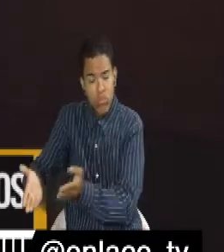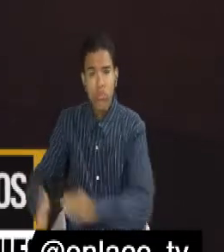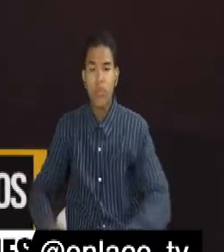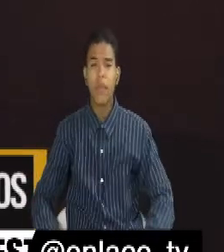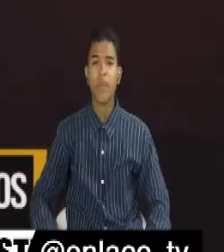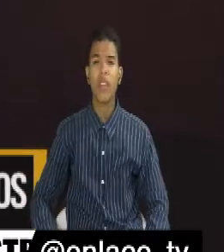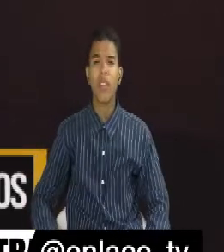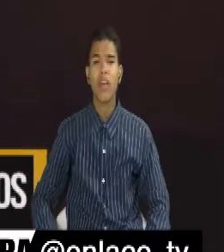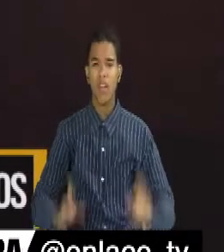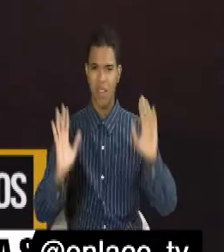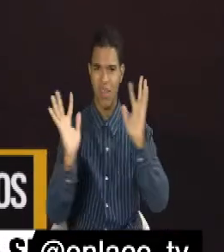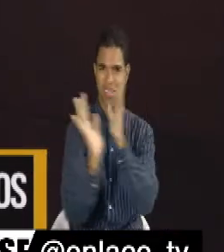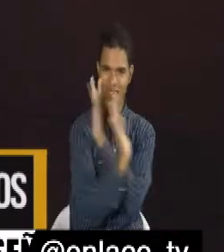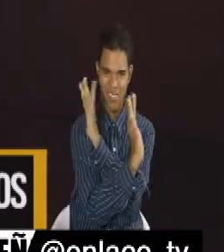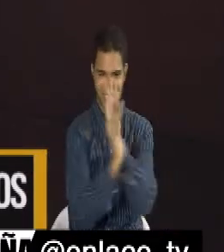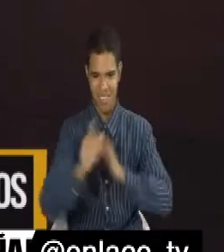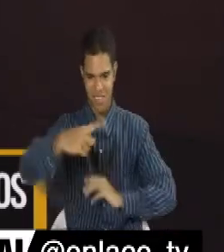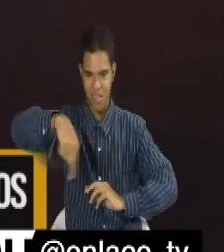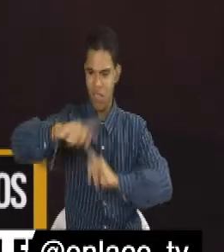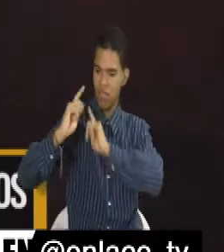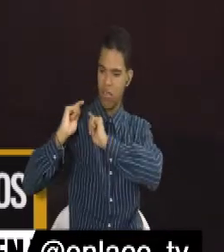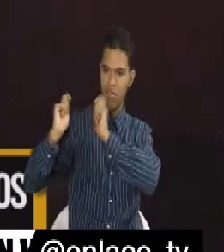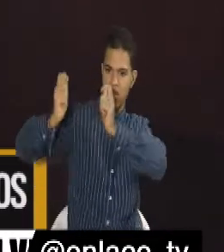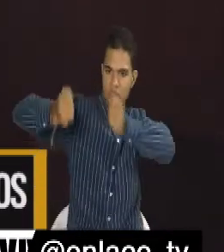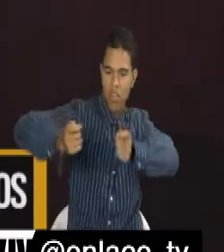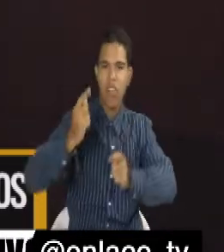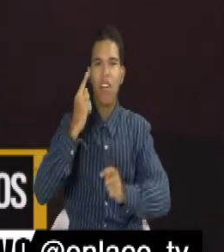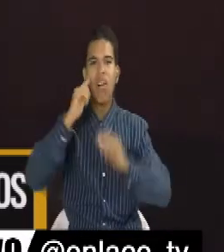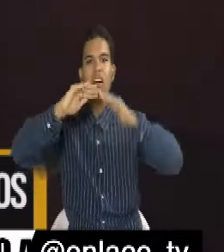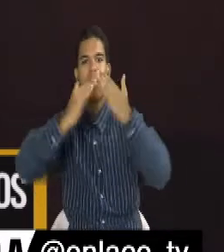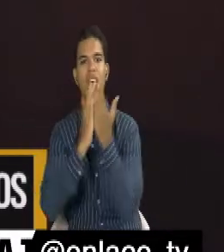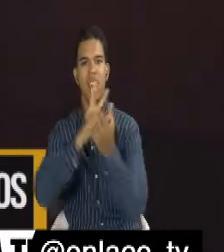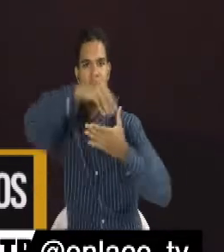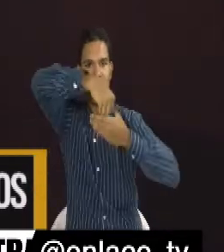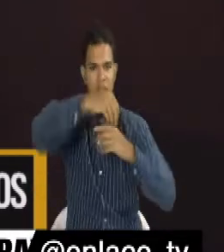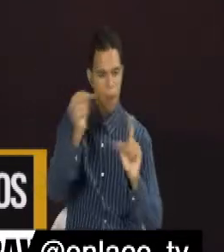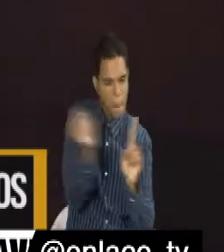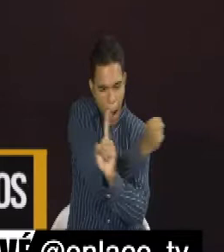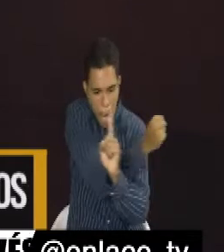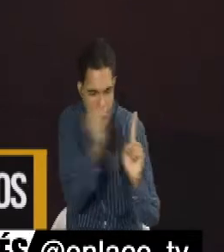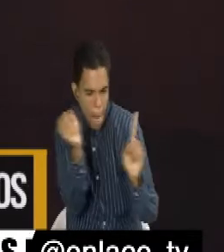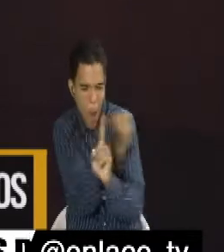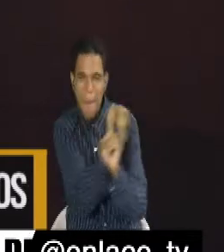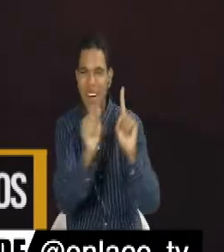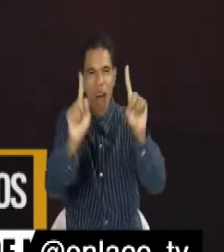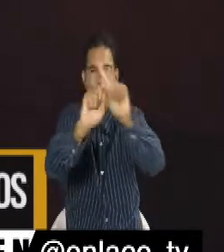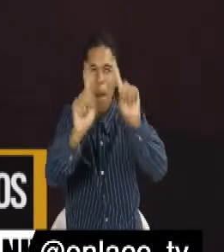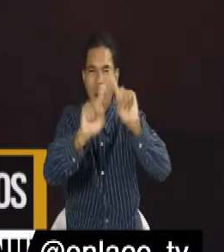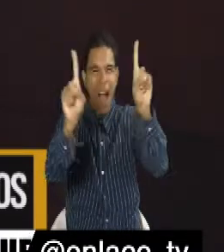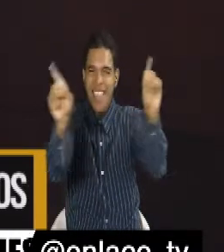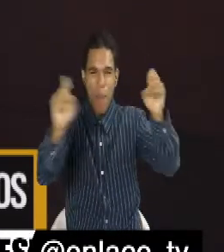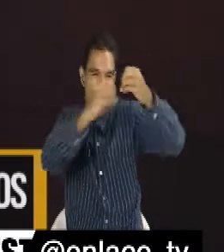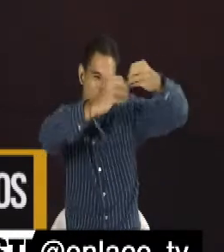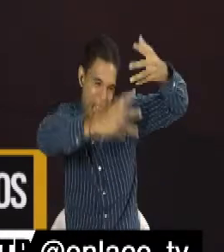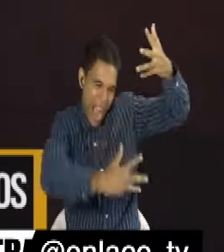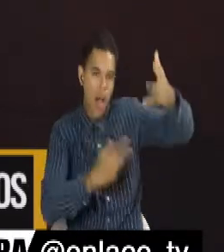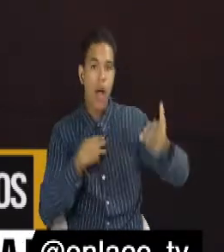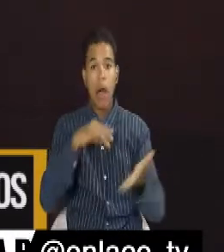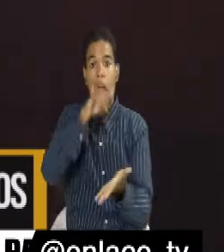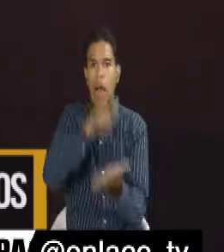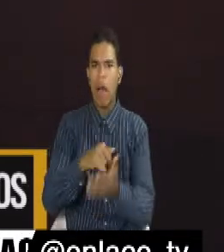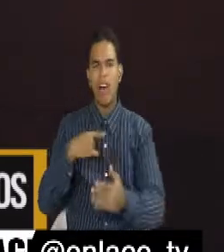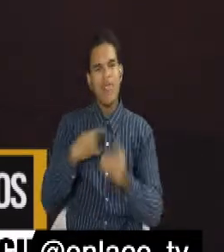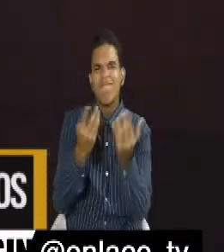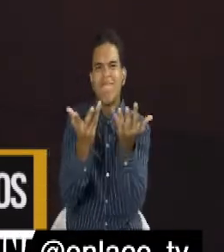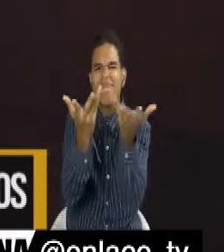constante revisión de lo que son los casos de bullying en las instituciones educativas. ¿Qué nos interesa? Que el padre de